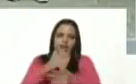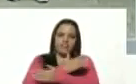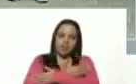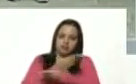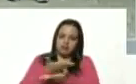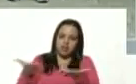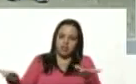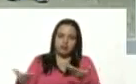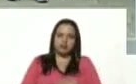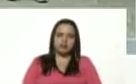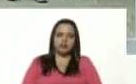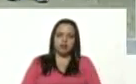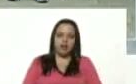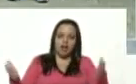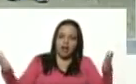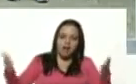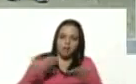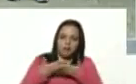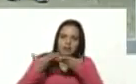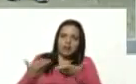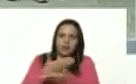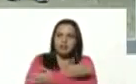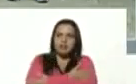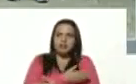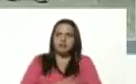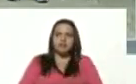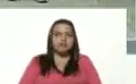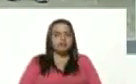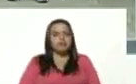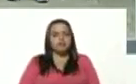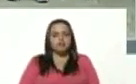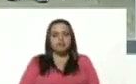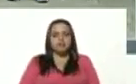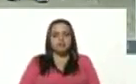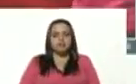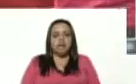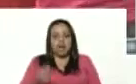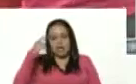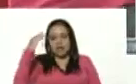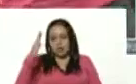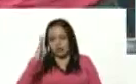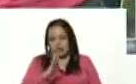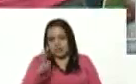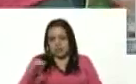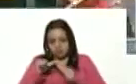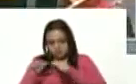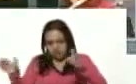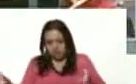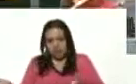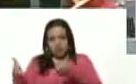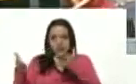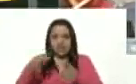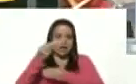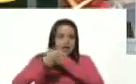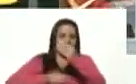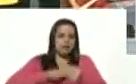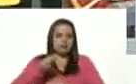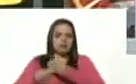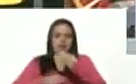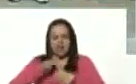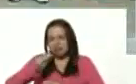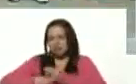aquí. Es para darles un abrazo. Que Dios los bendiga. Sigan adelante. Crear,